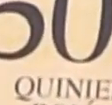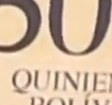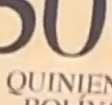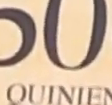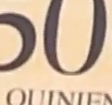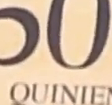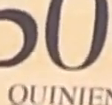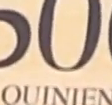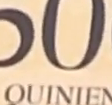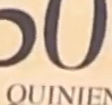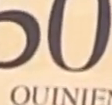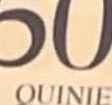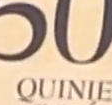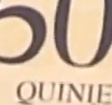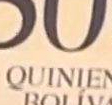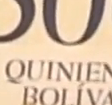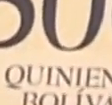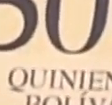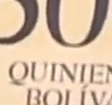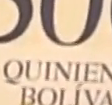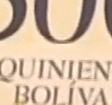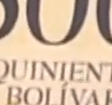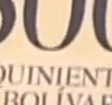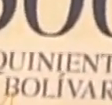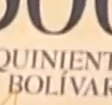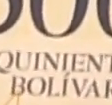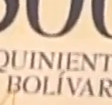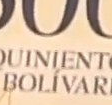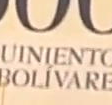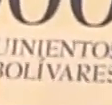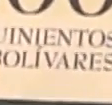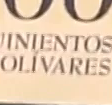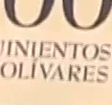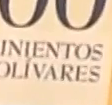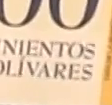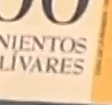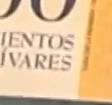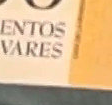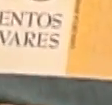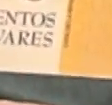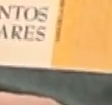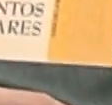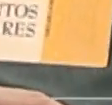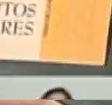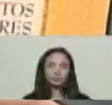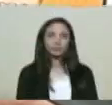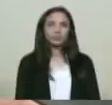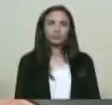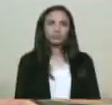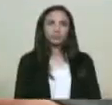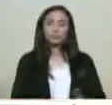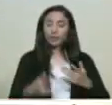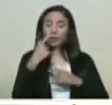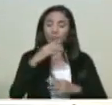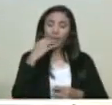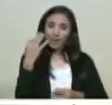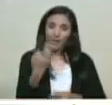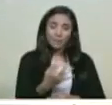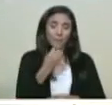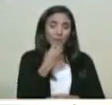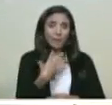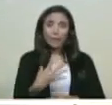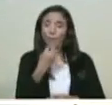el otro lado, el turpial venezolano, bello, bello, bello, pero de verdad, me lo llevo